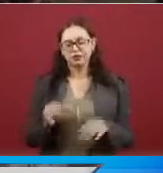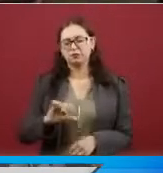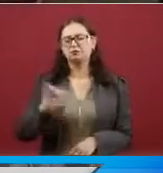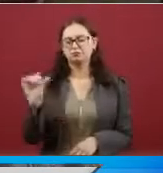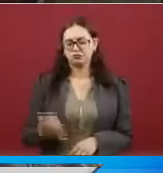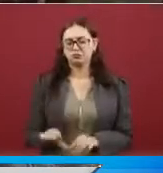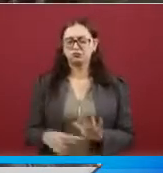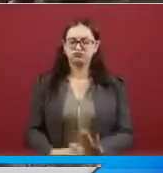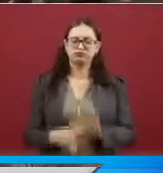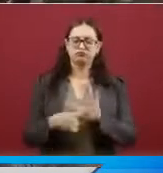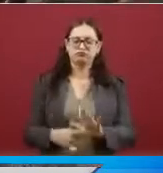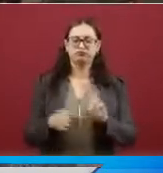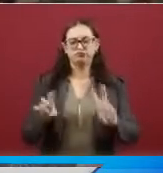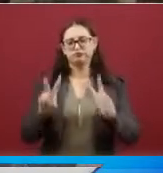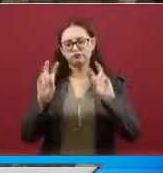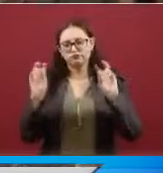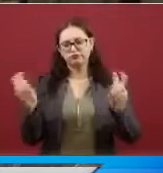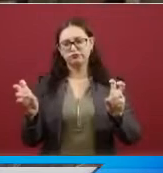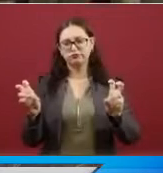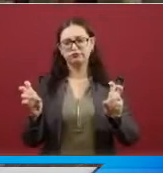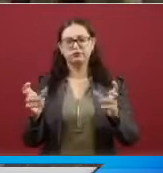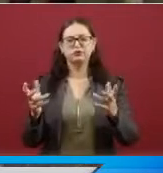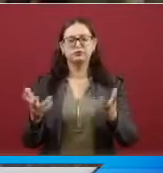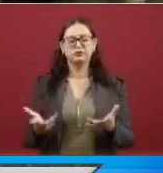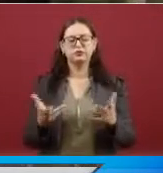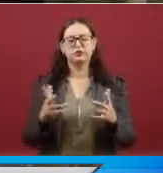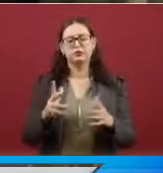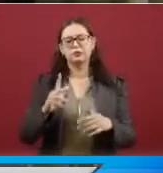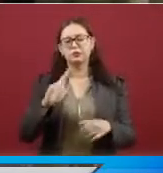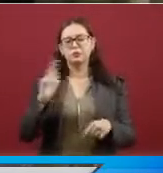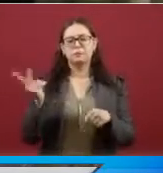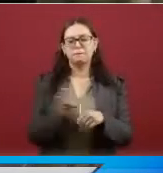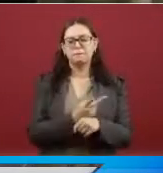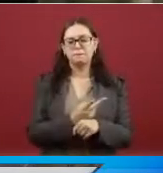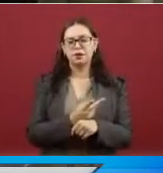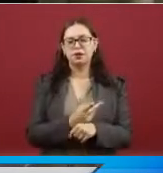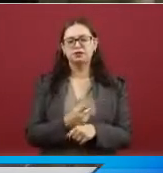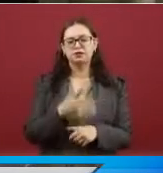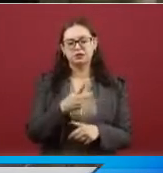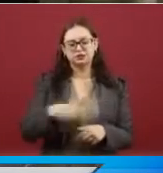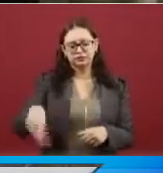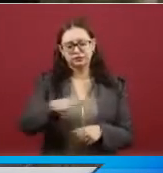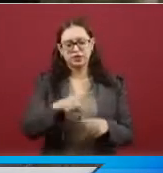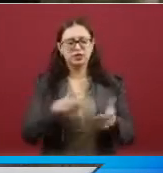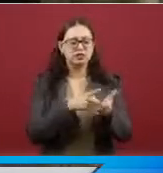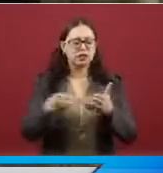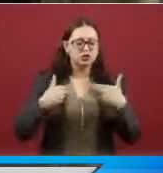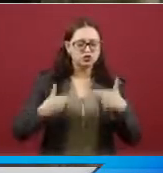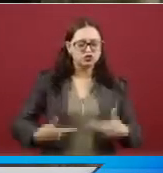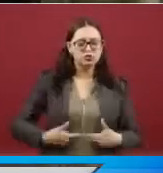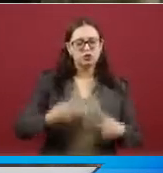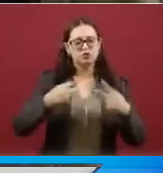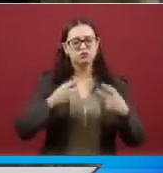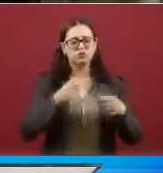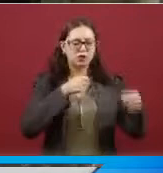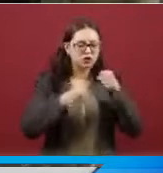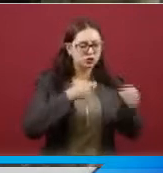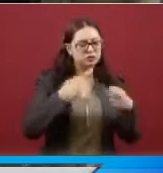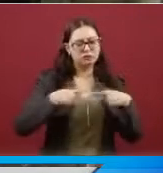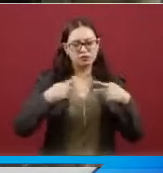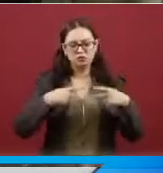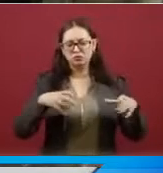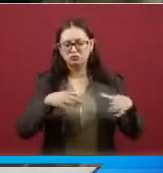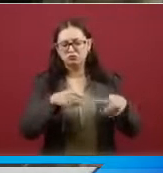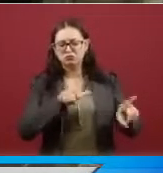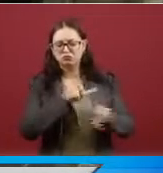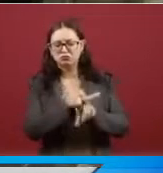periodistas y 9 defensores de derechos humanos. La Guardia Nacional será pieza fundamental que, en conjunto con la parte preventiva, ayudará a la solución de